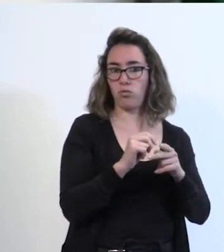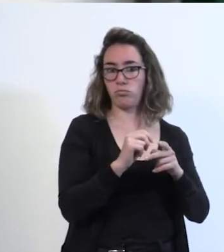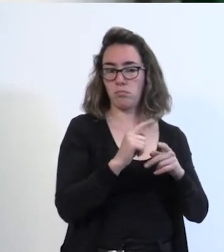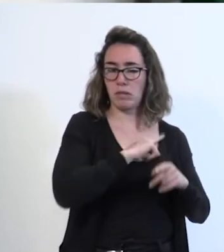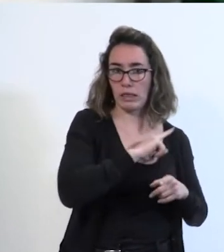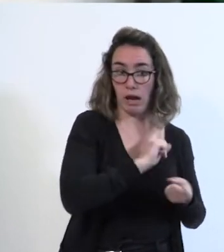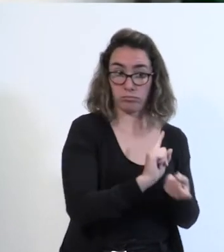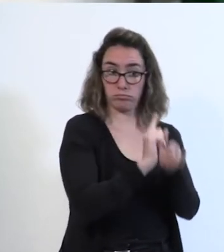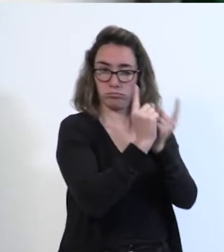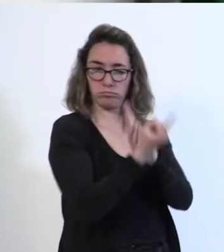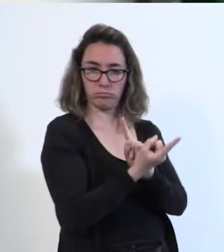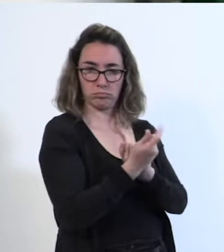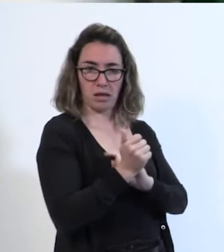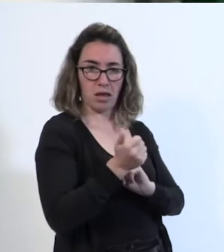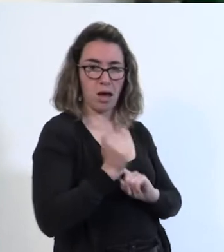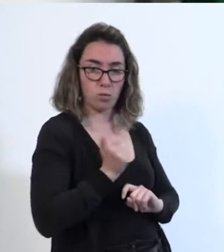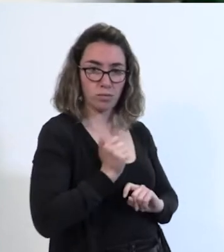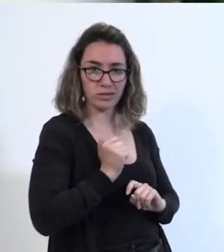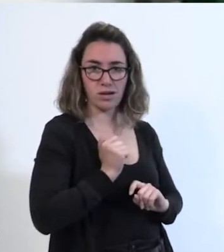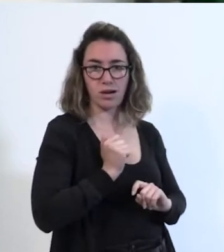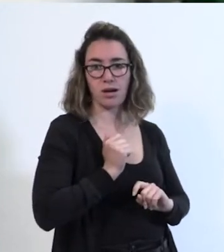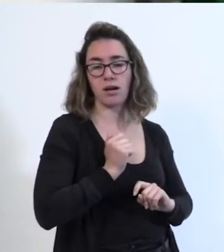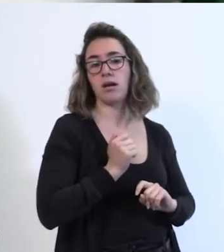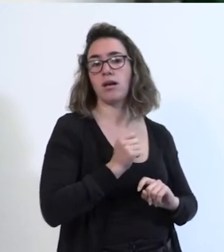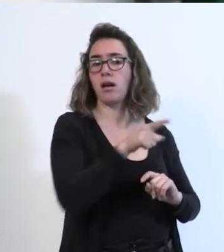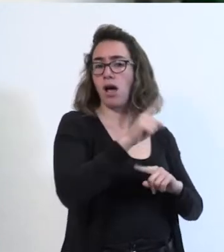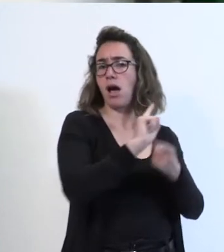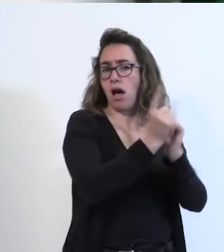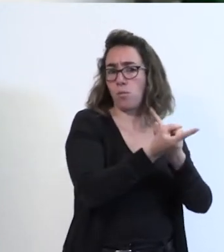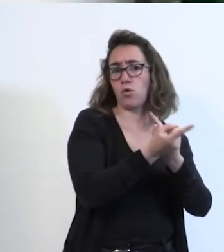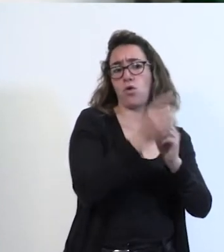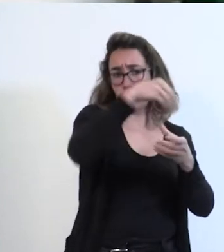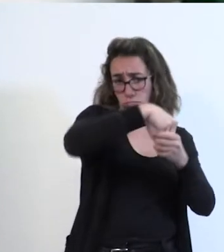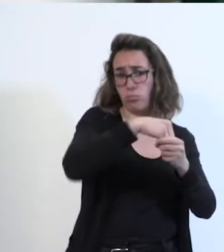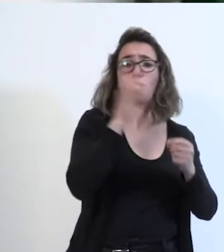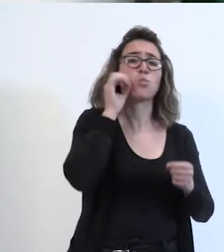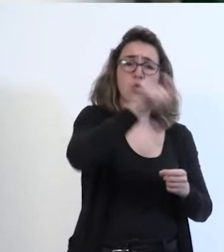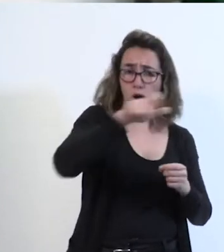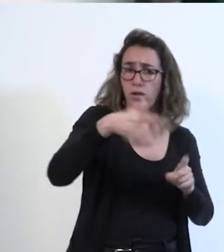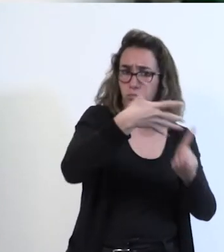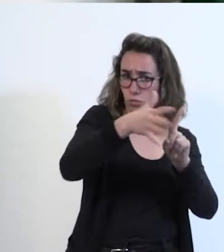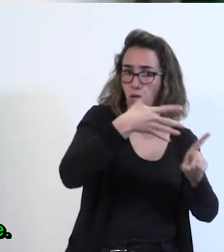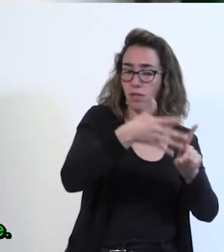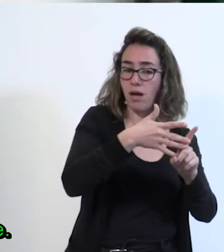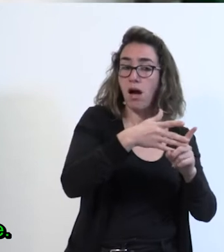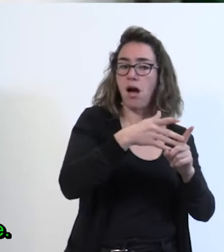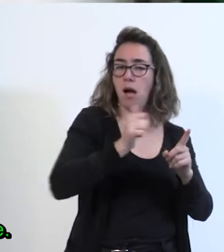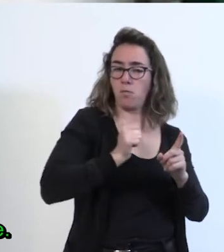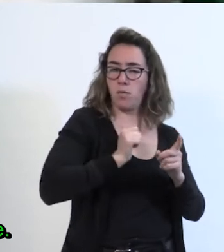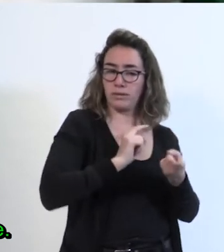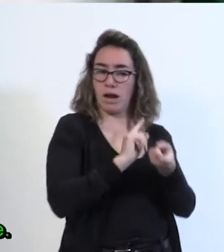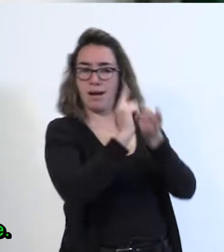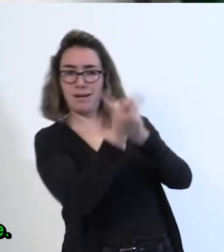político militar, incluyendo la problemática de violencia contra las mujeres, ha tenido